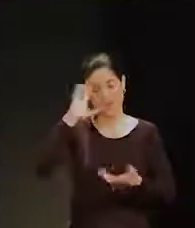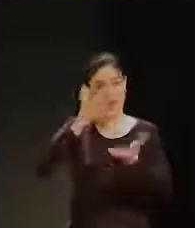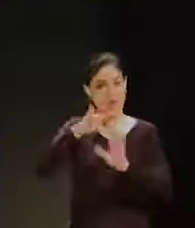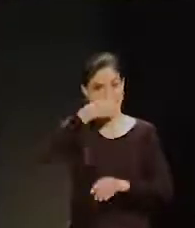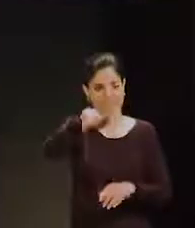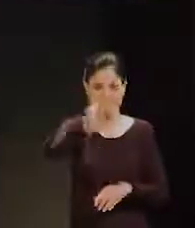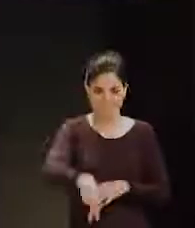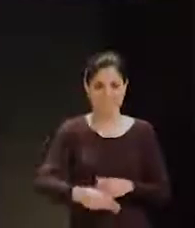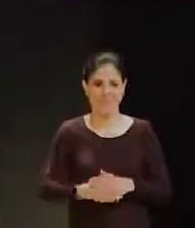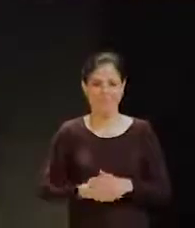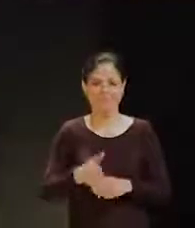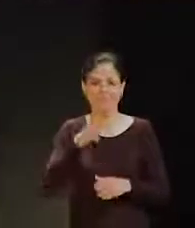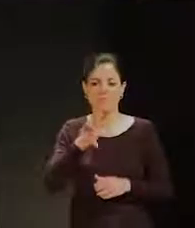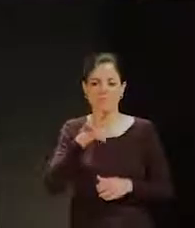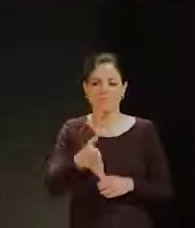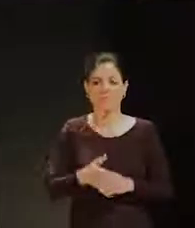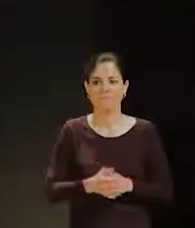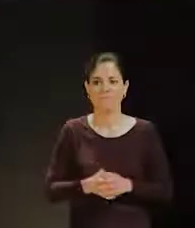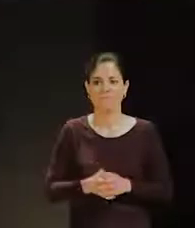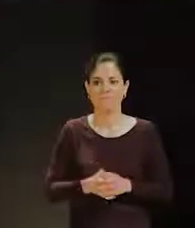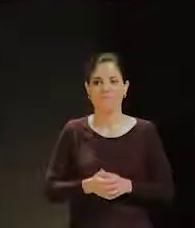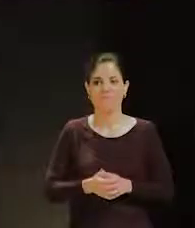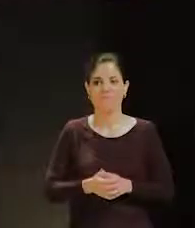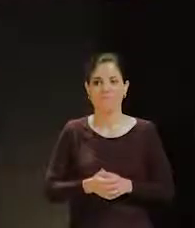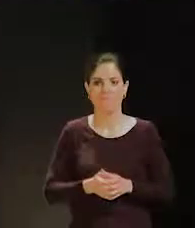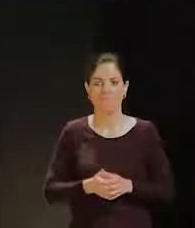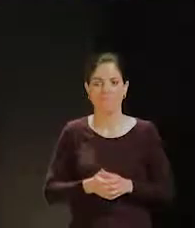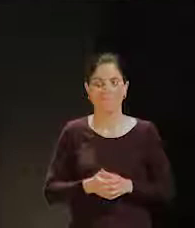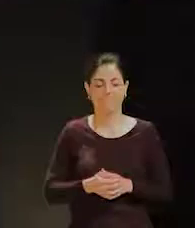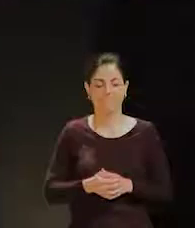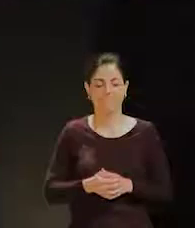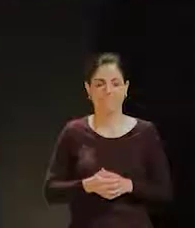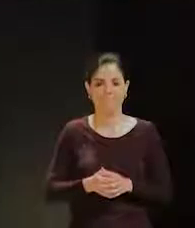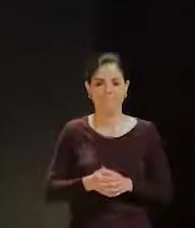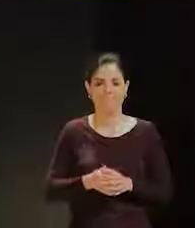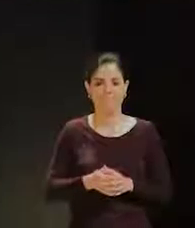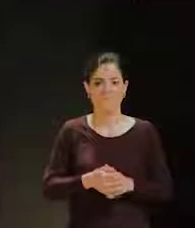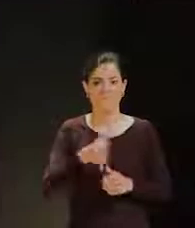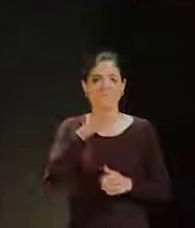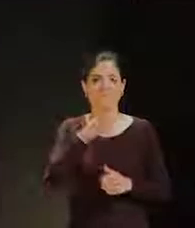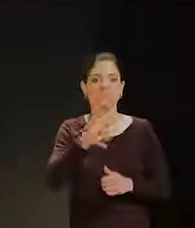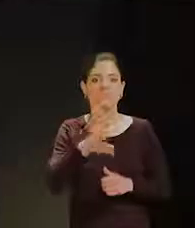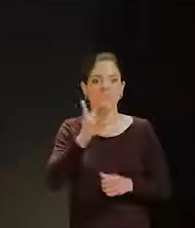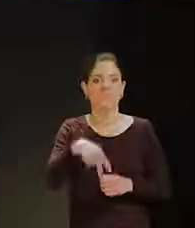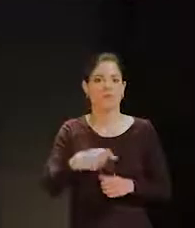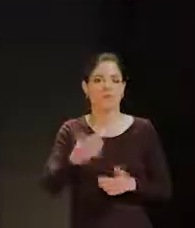los que funcionan. Y como la mujer está media